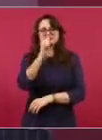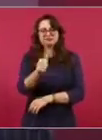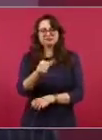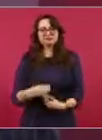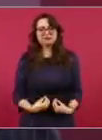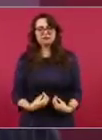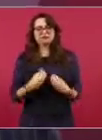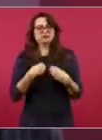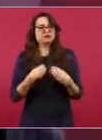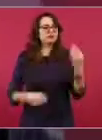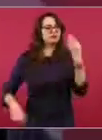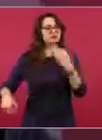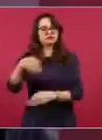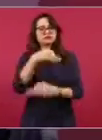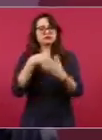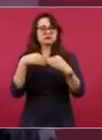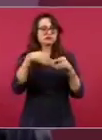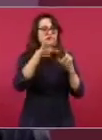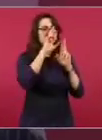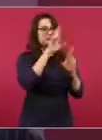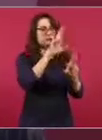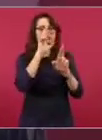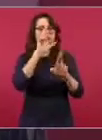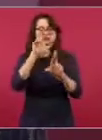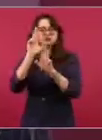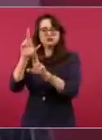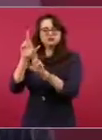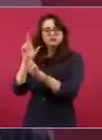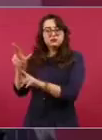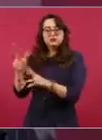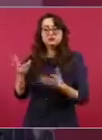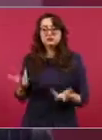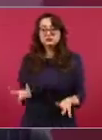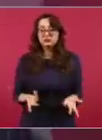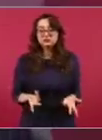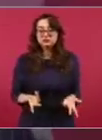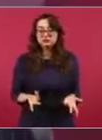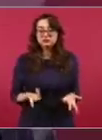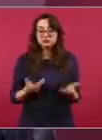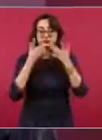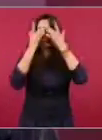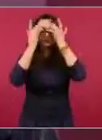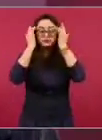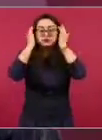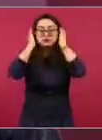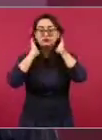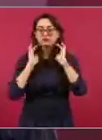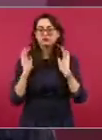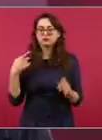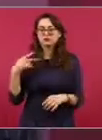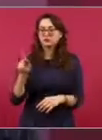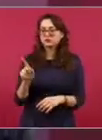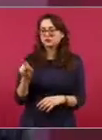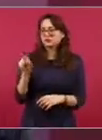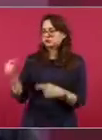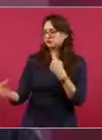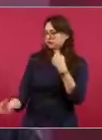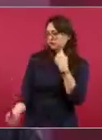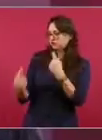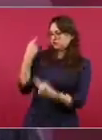solo que sea para perjudicarnos, por eso lo señalo, porque ya está